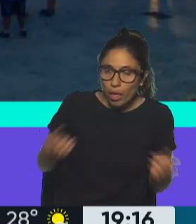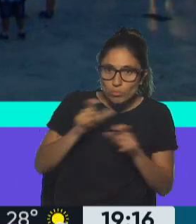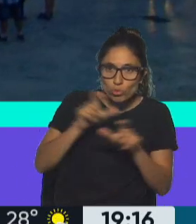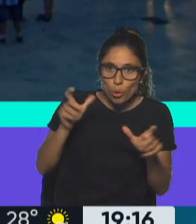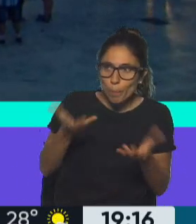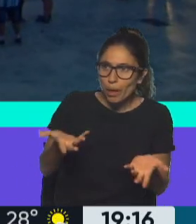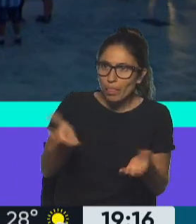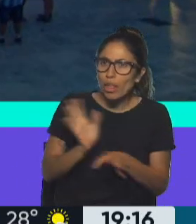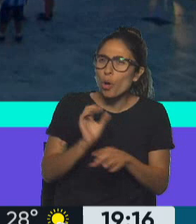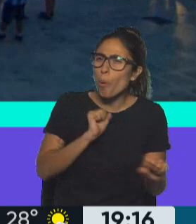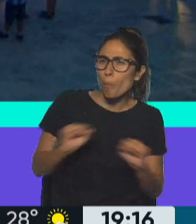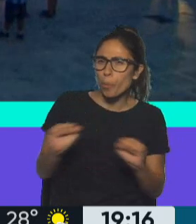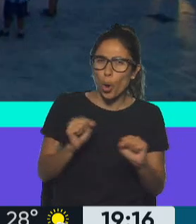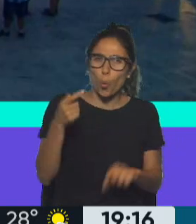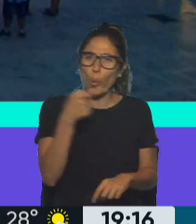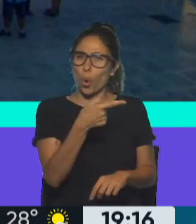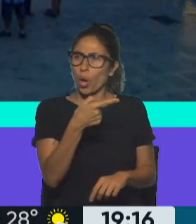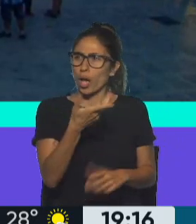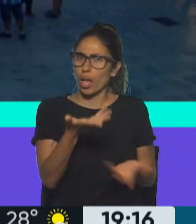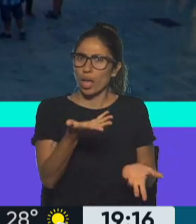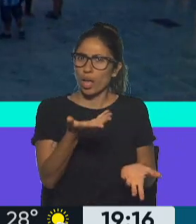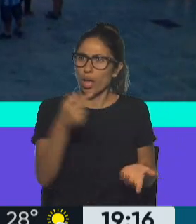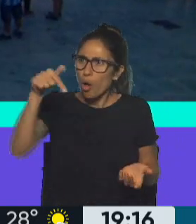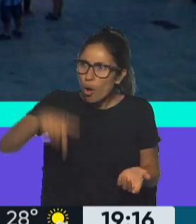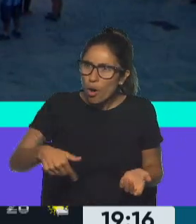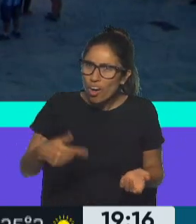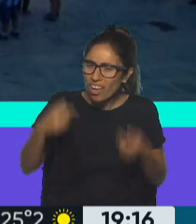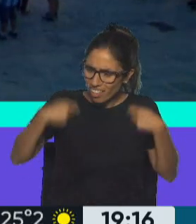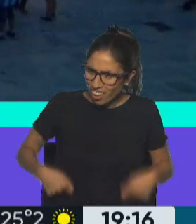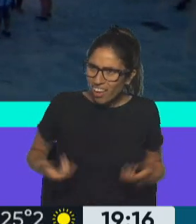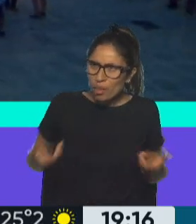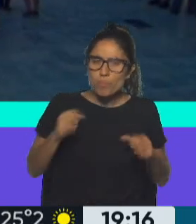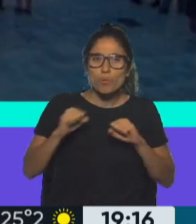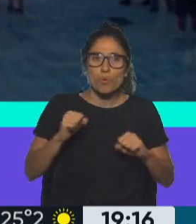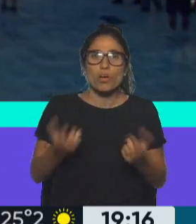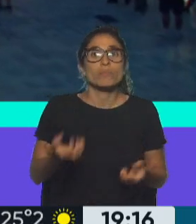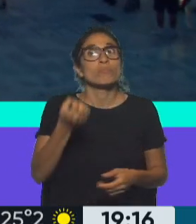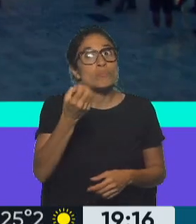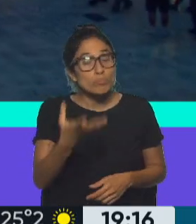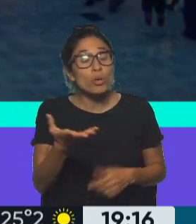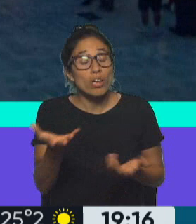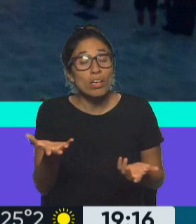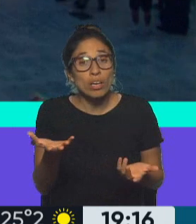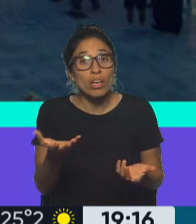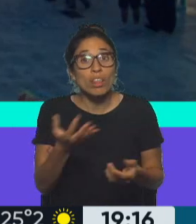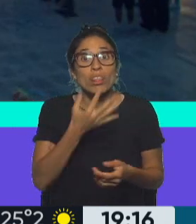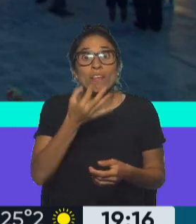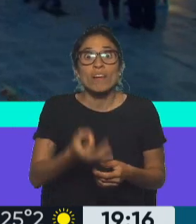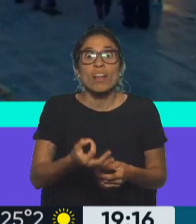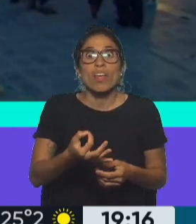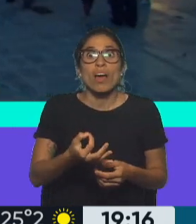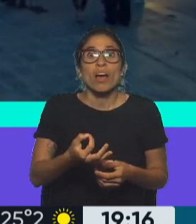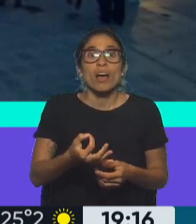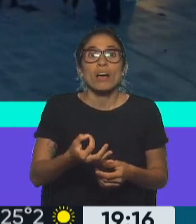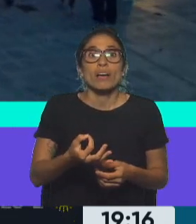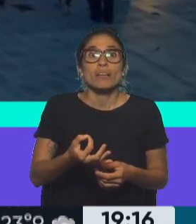de, también de doble desaparición de muchos activistas o personas LGTBI